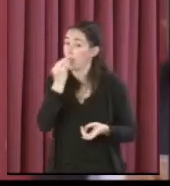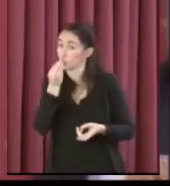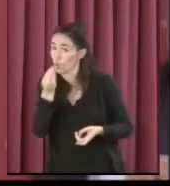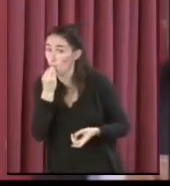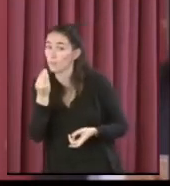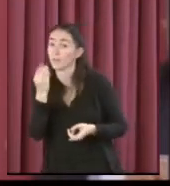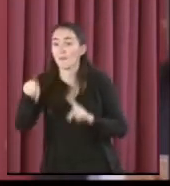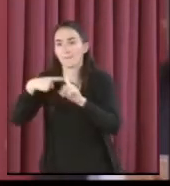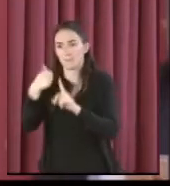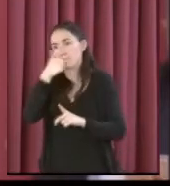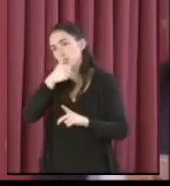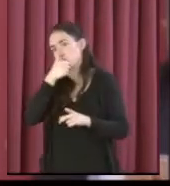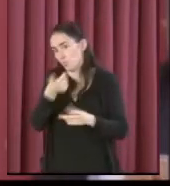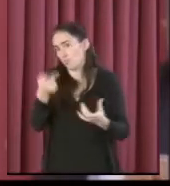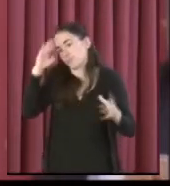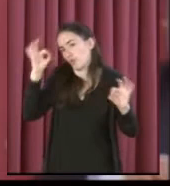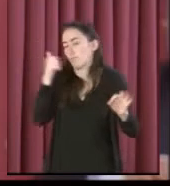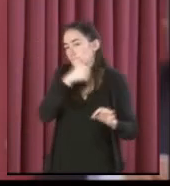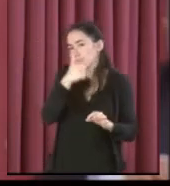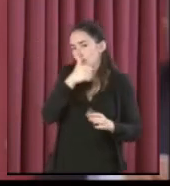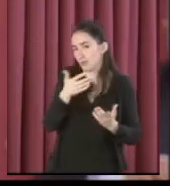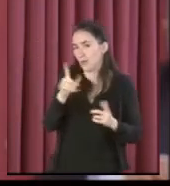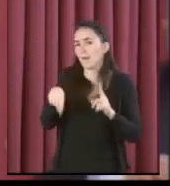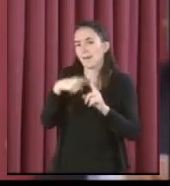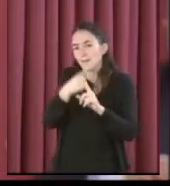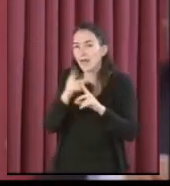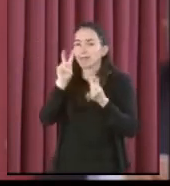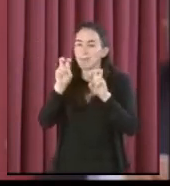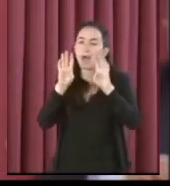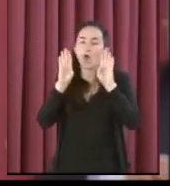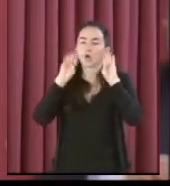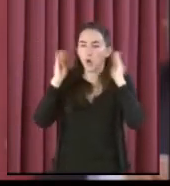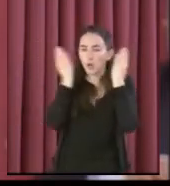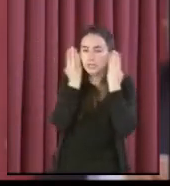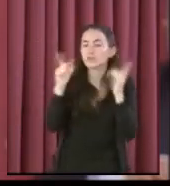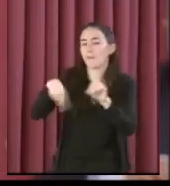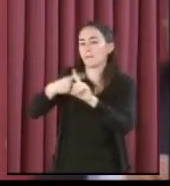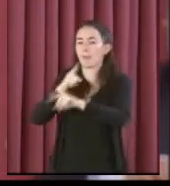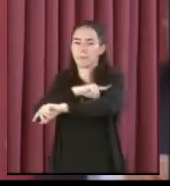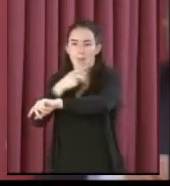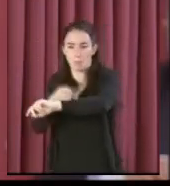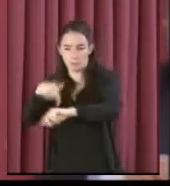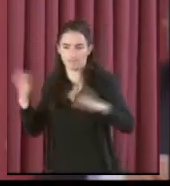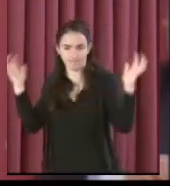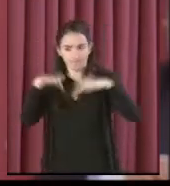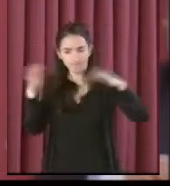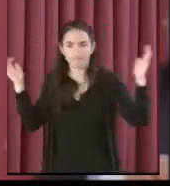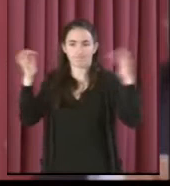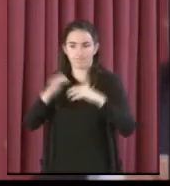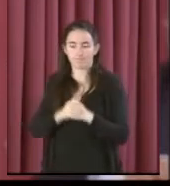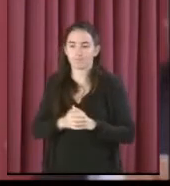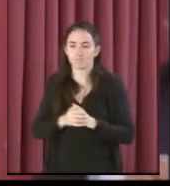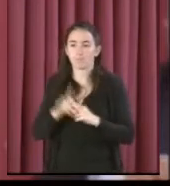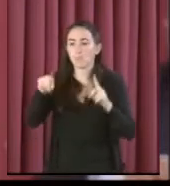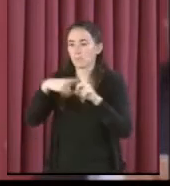supuesto, enológico, pero también congresual y deportivo. También ha demostrado su eficacia en paralelo con una